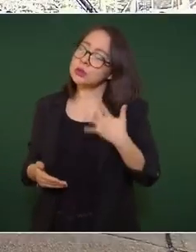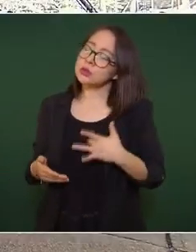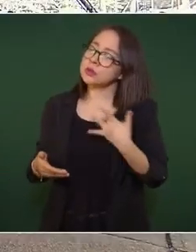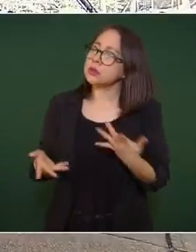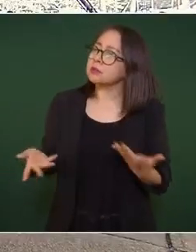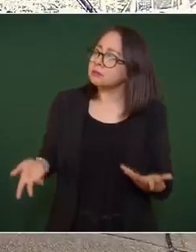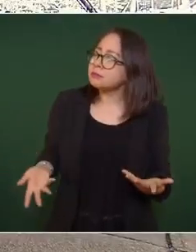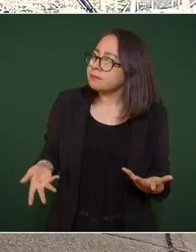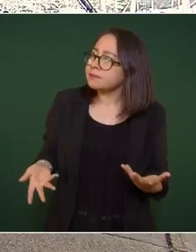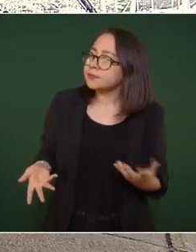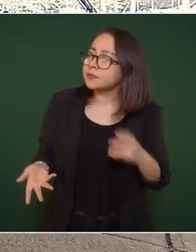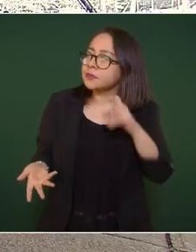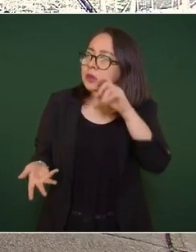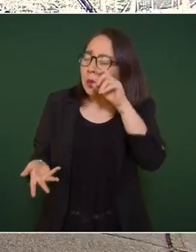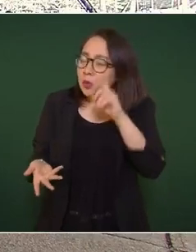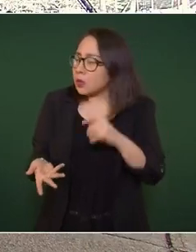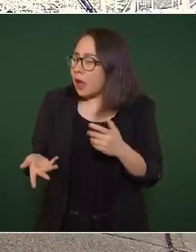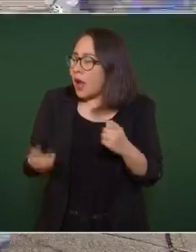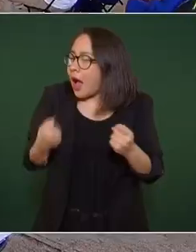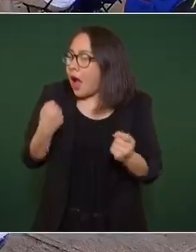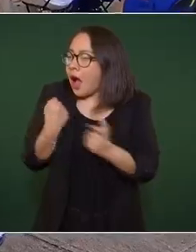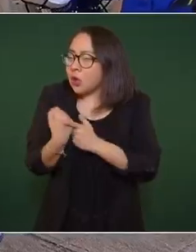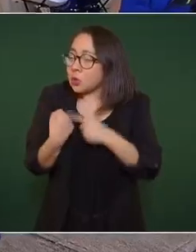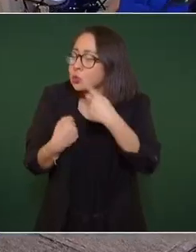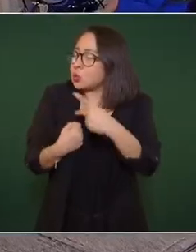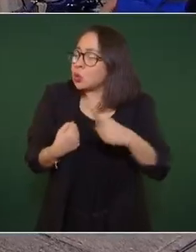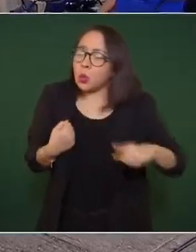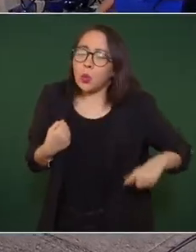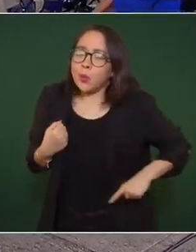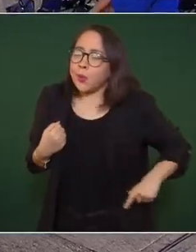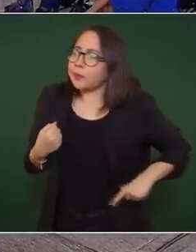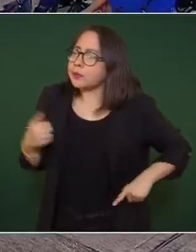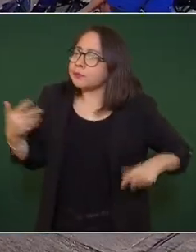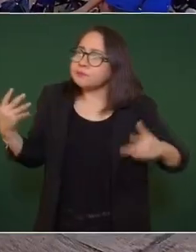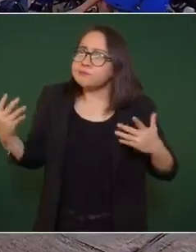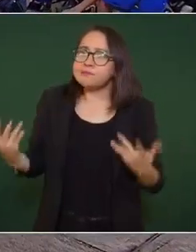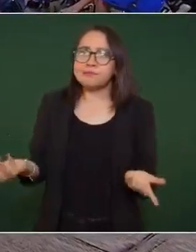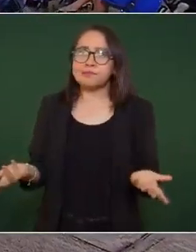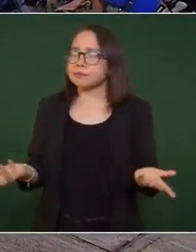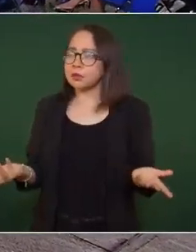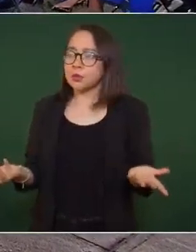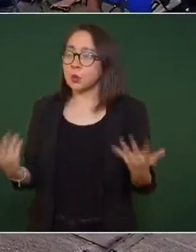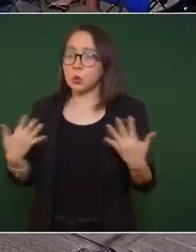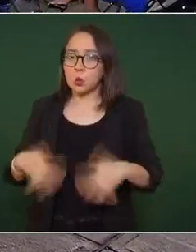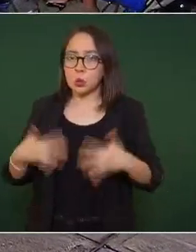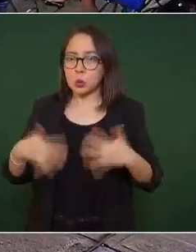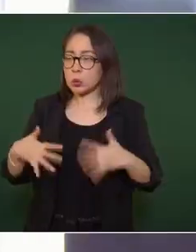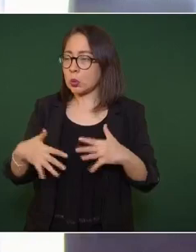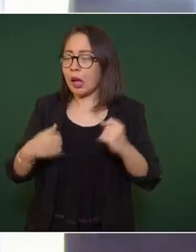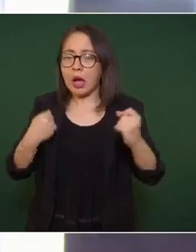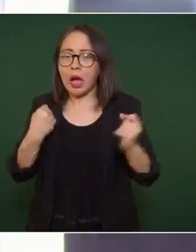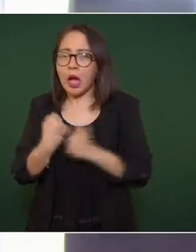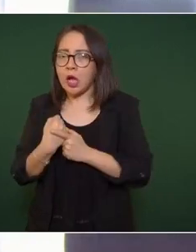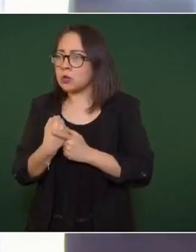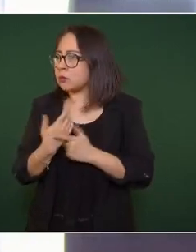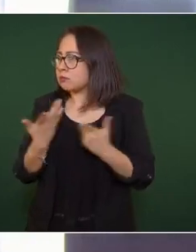sido ese hito de su gobierno que se ha realizado? ¿Alguna promulgación,